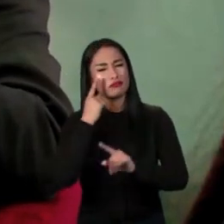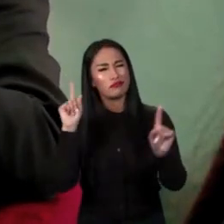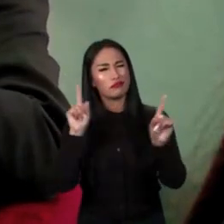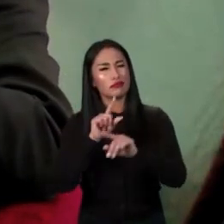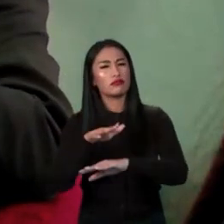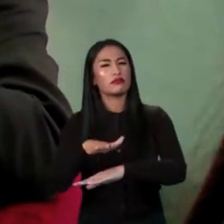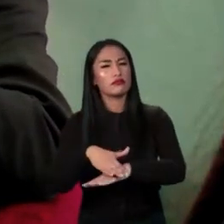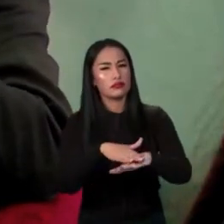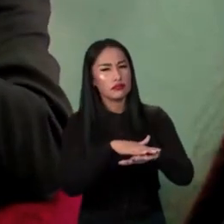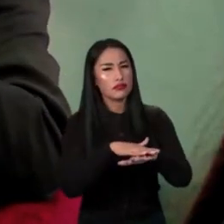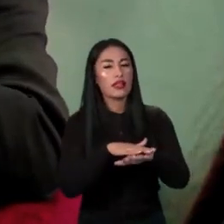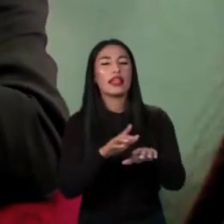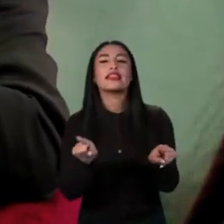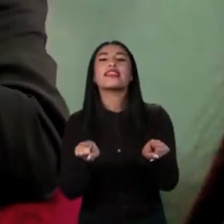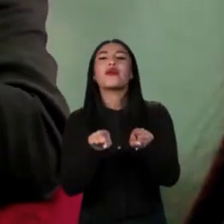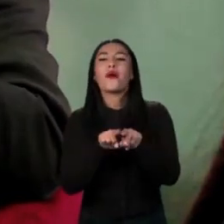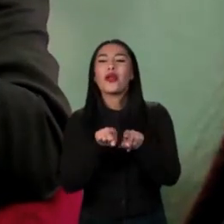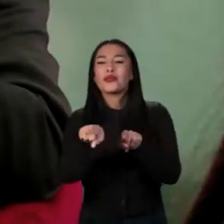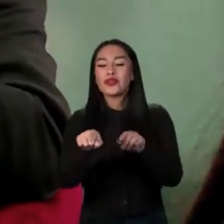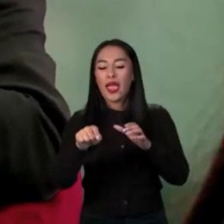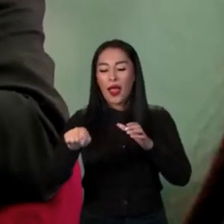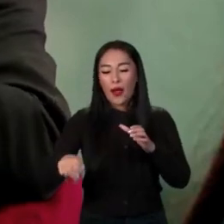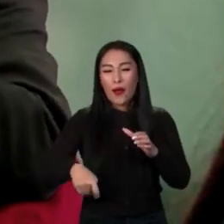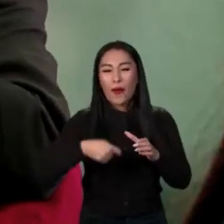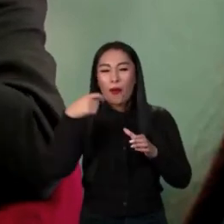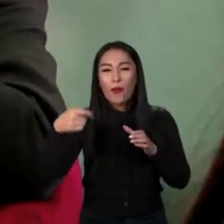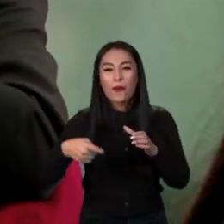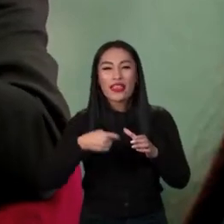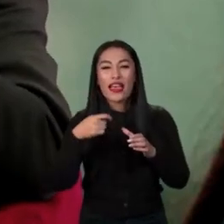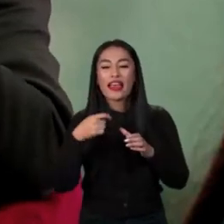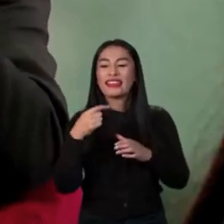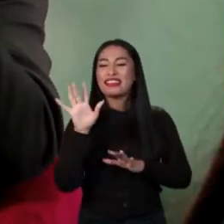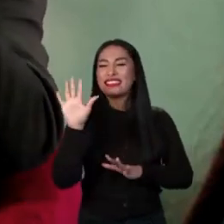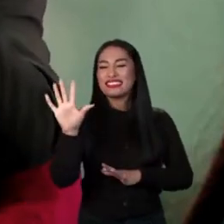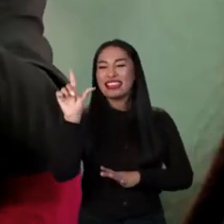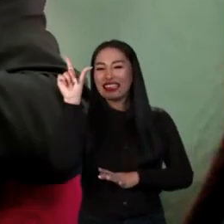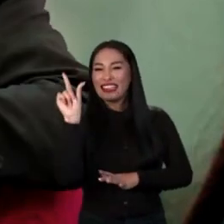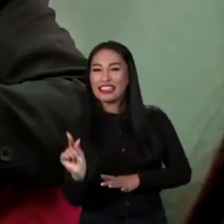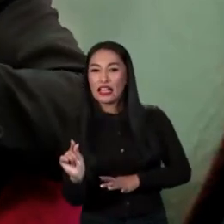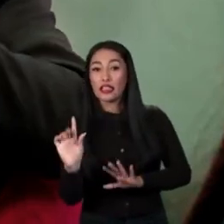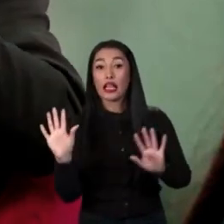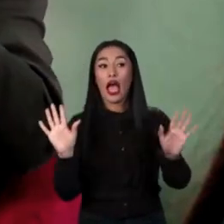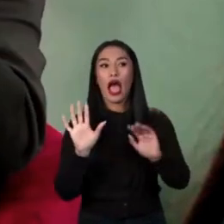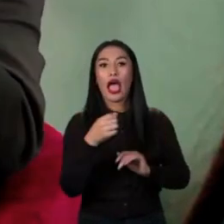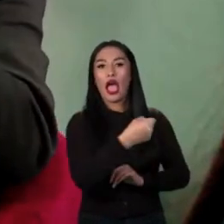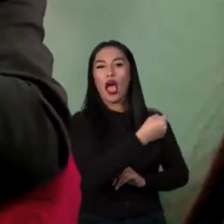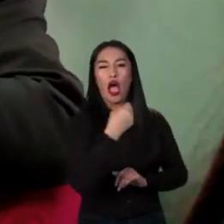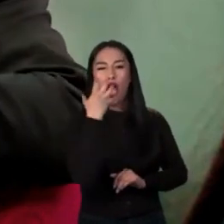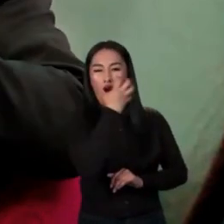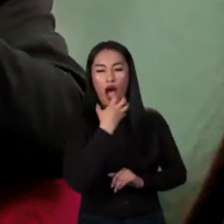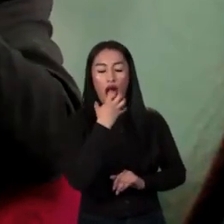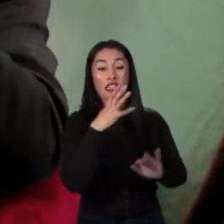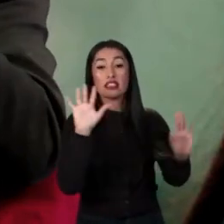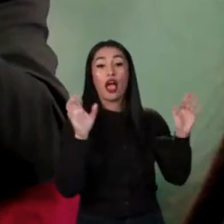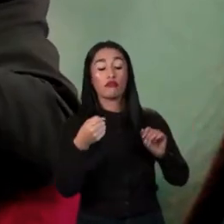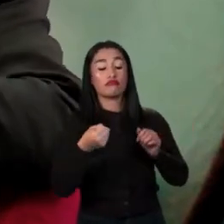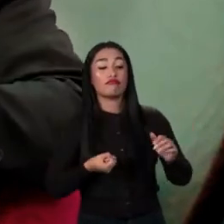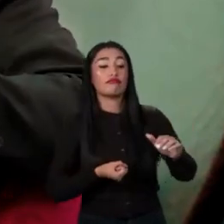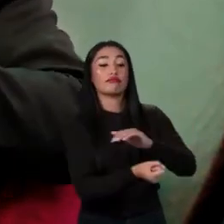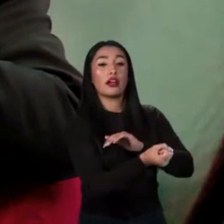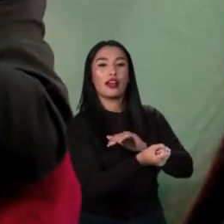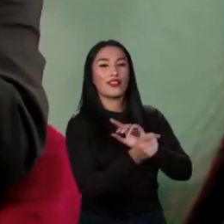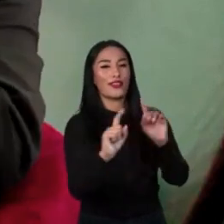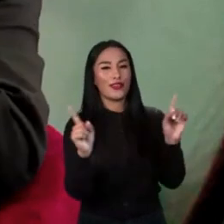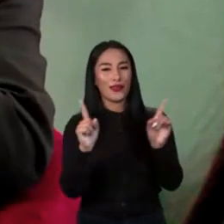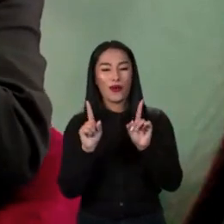una muy buena cena italiana. Eso no se hace en microondas. Eso tiene un ritual, tiene el antipasto, tiene el